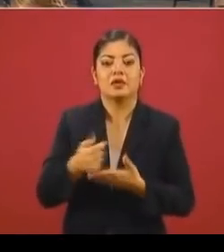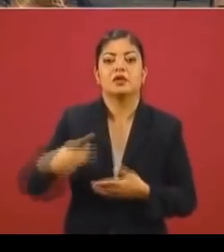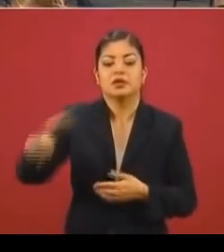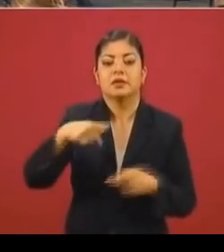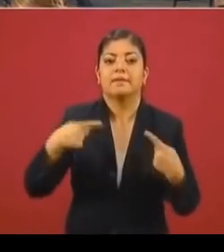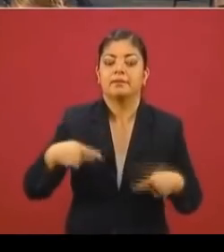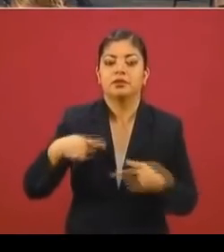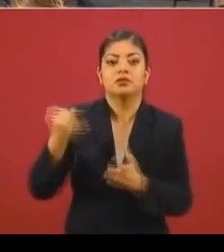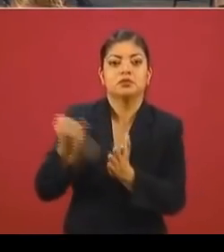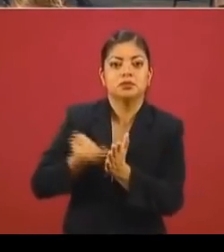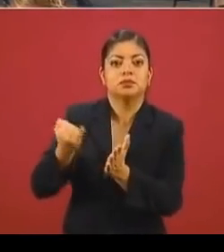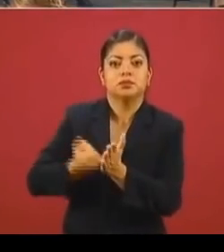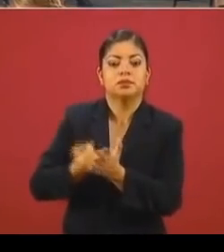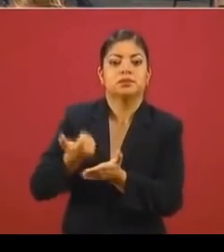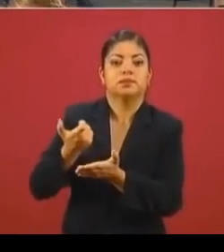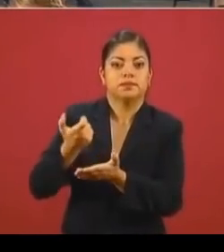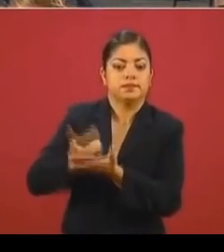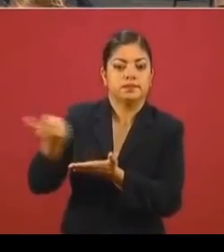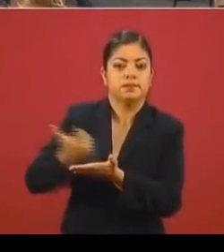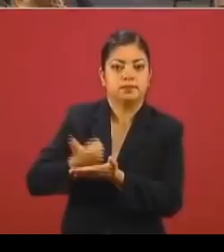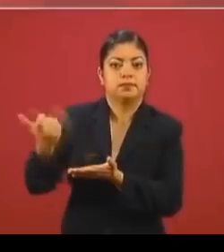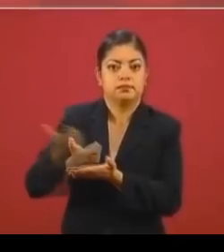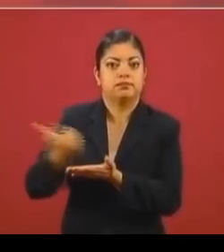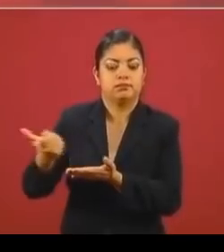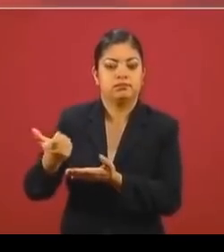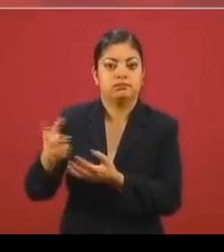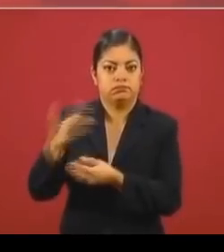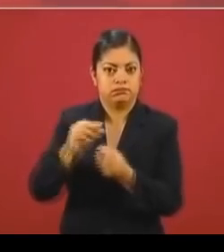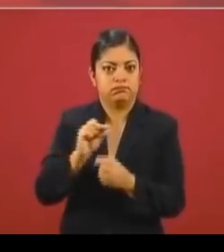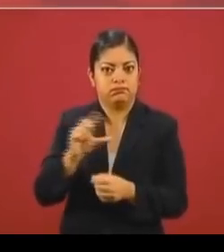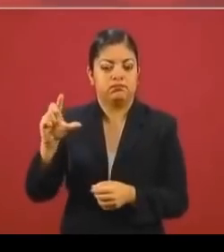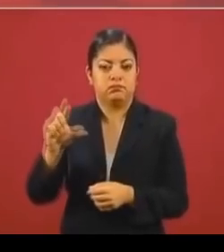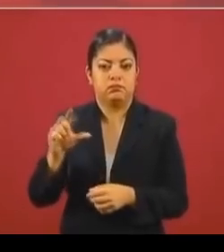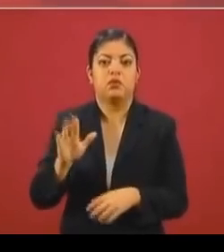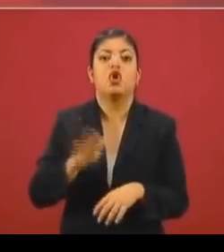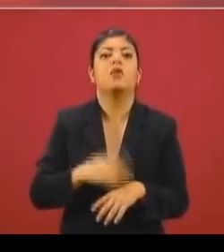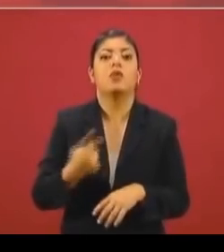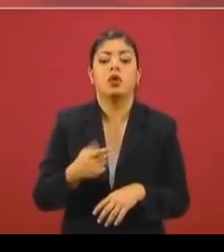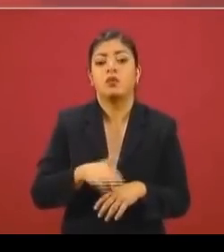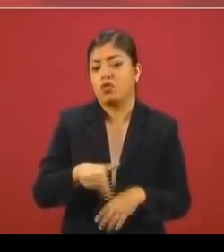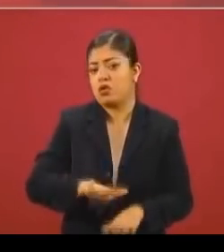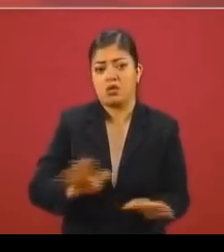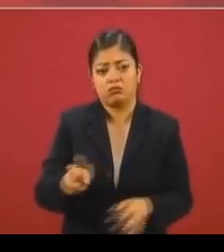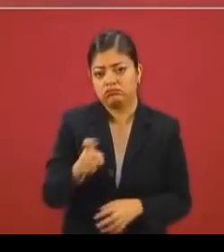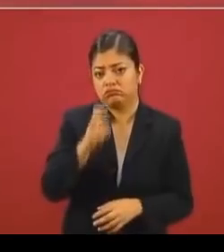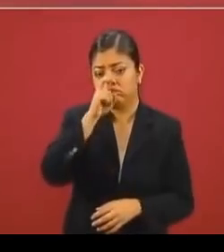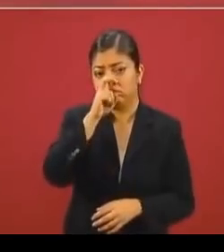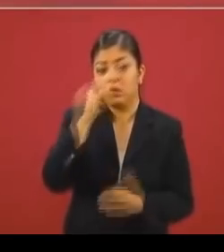contribuyentes, y porque también ya no se condonan impuestos.